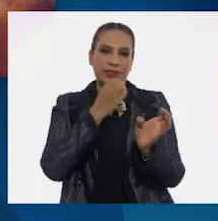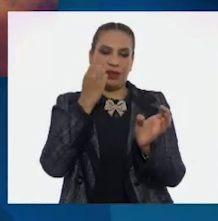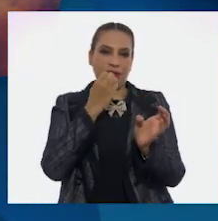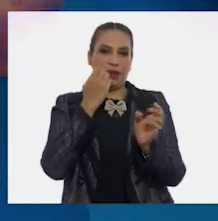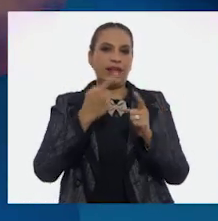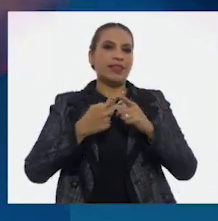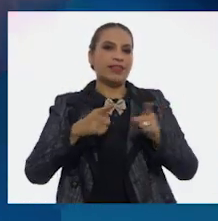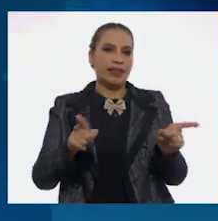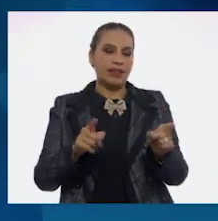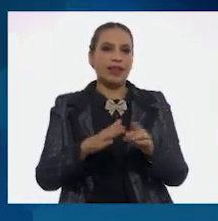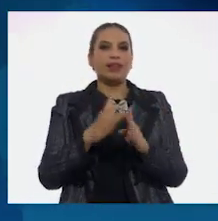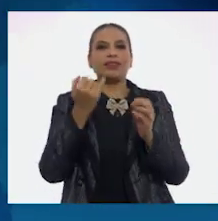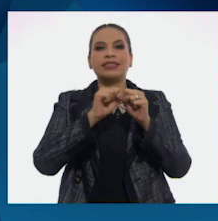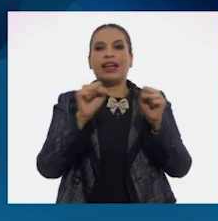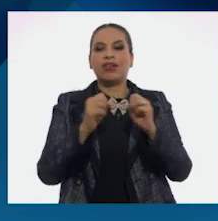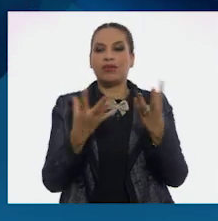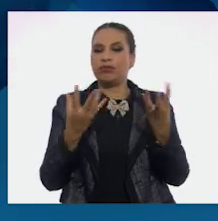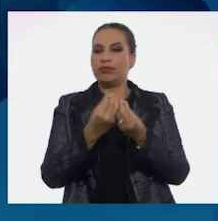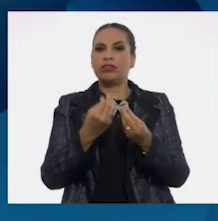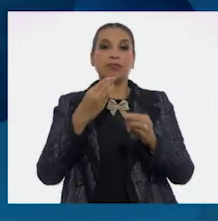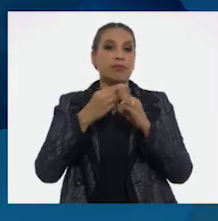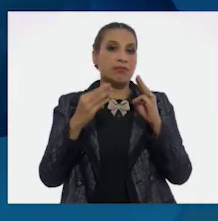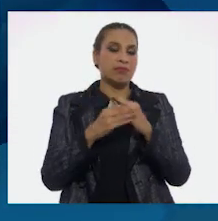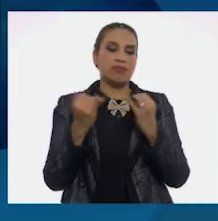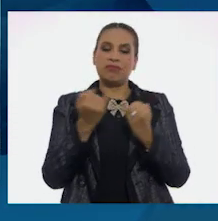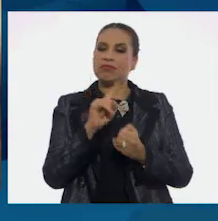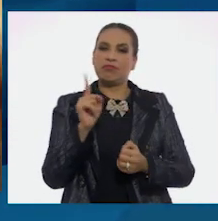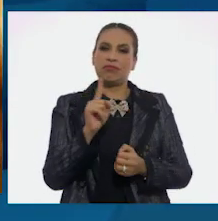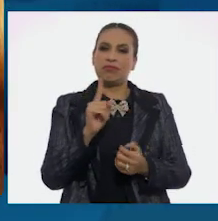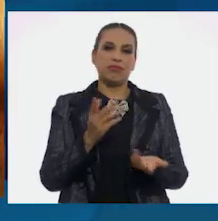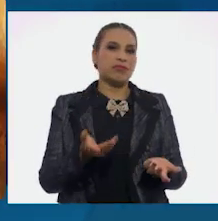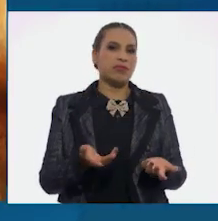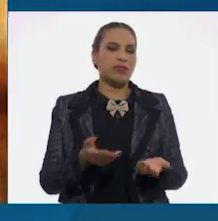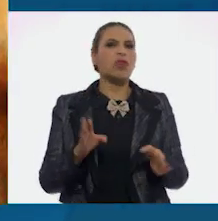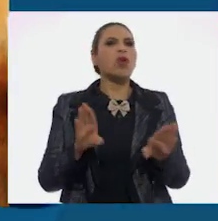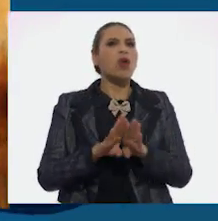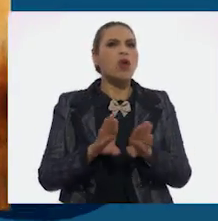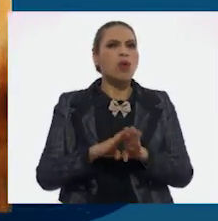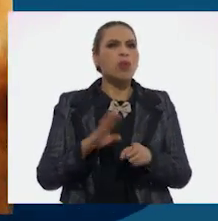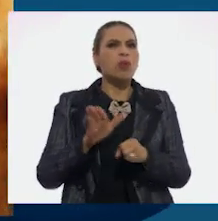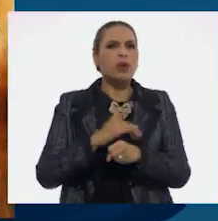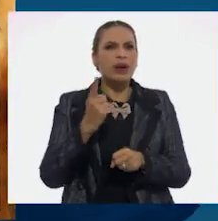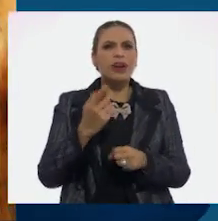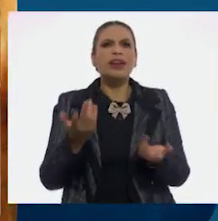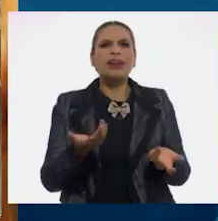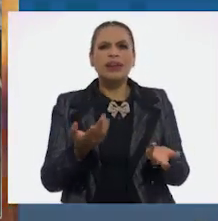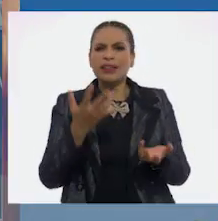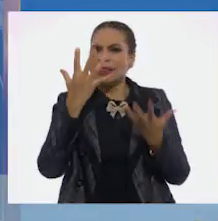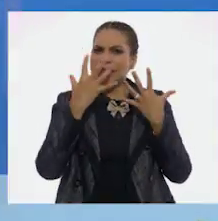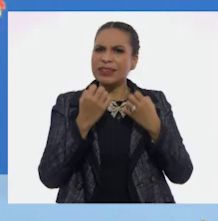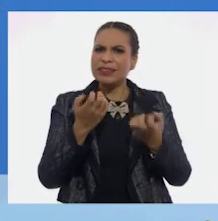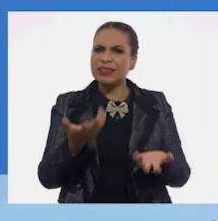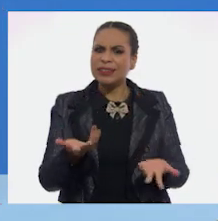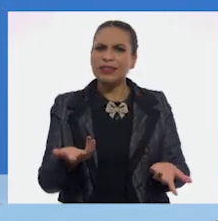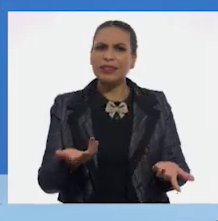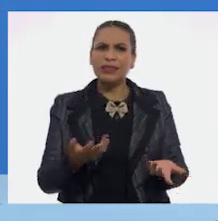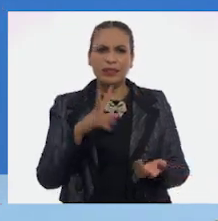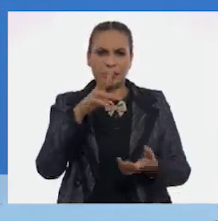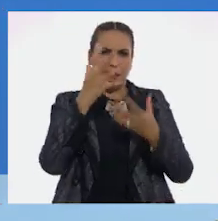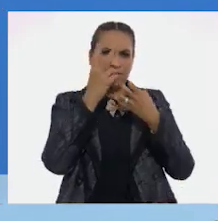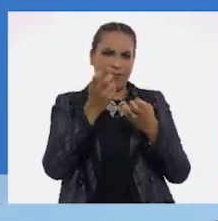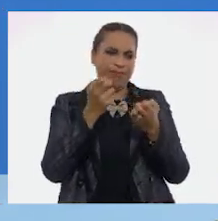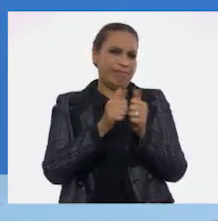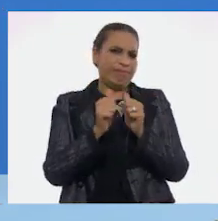en los mismos salones, ni cursaban las mismas materias. ¿Qué? ¿Cómo, maestra? Pero qué triste. Qué triste